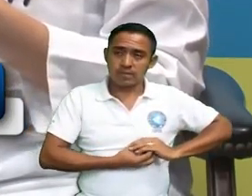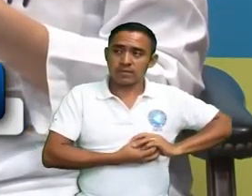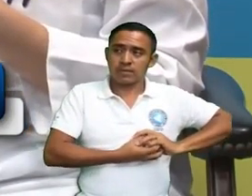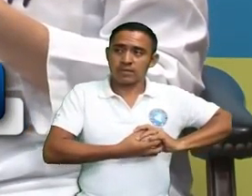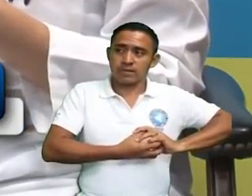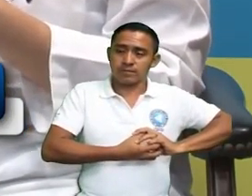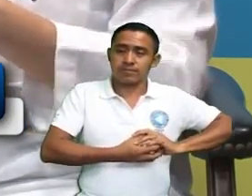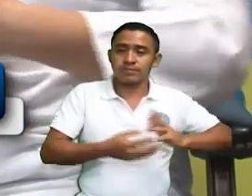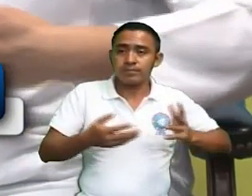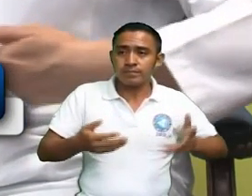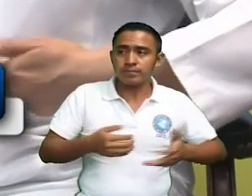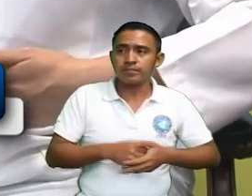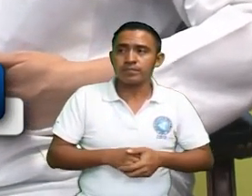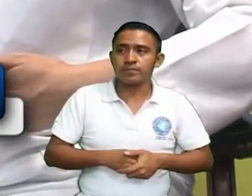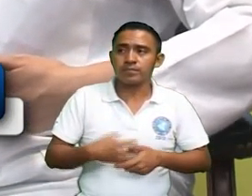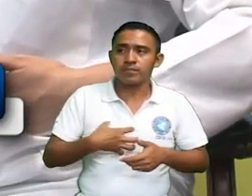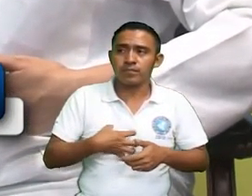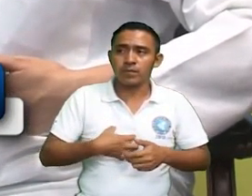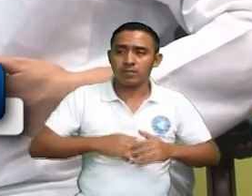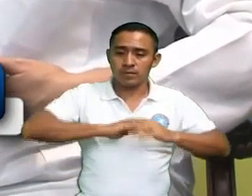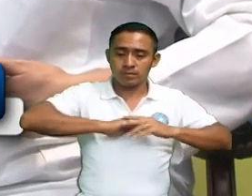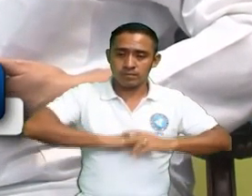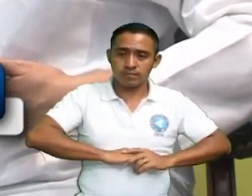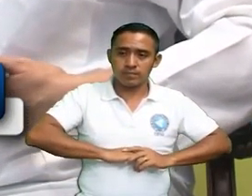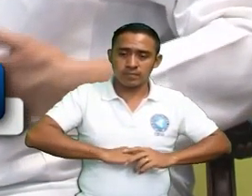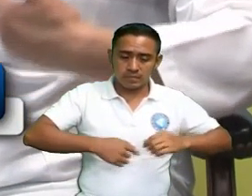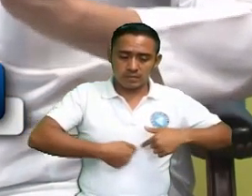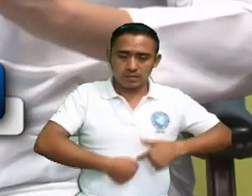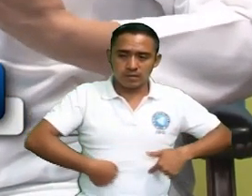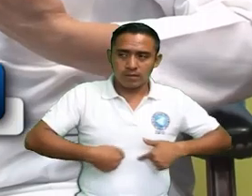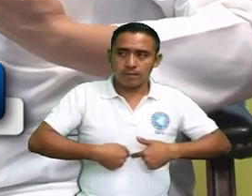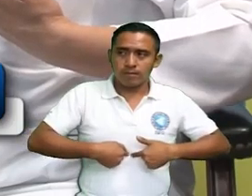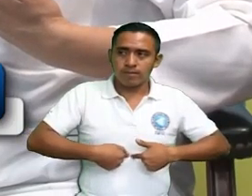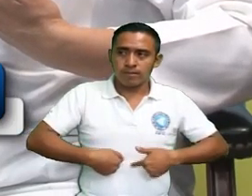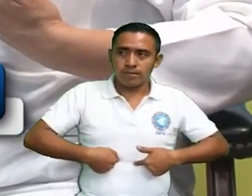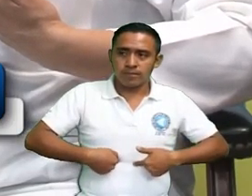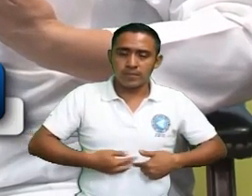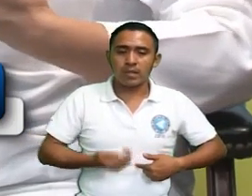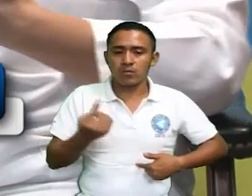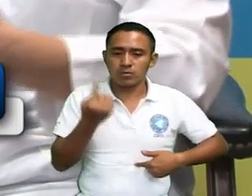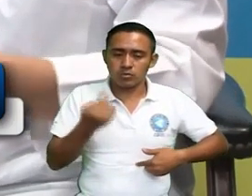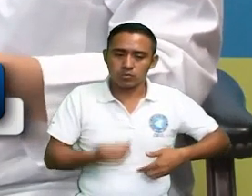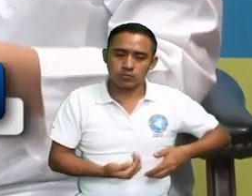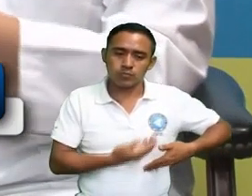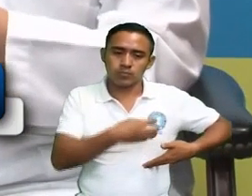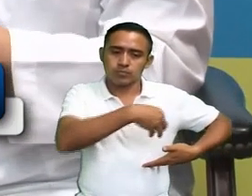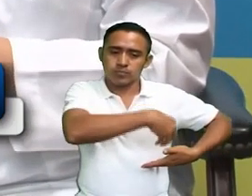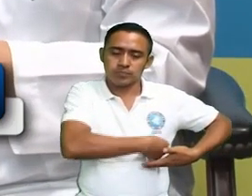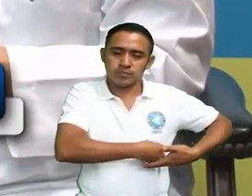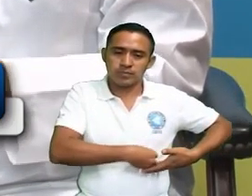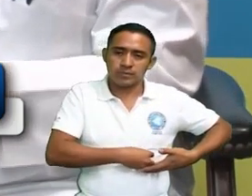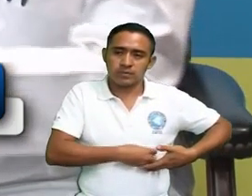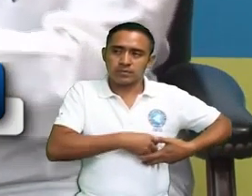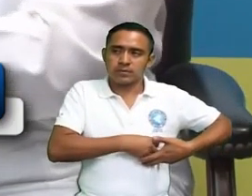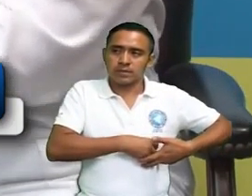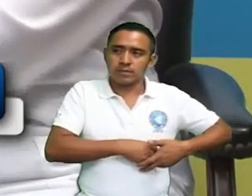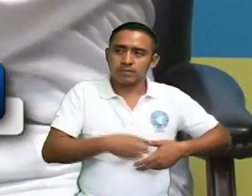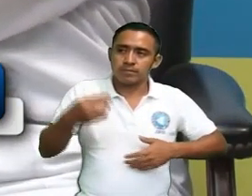es normal. Porque tu estómago tiene que estar en la parte del abdomen, no tiene por qué estar en el tórax. Entonces, la persona que tiene hernia